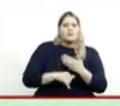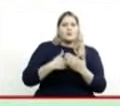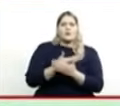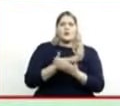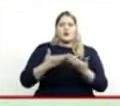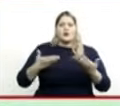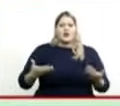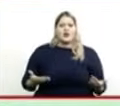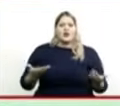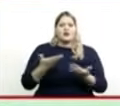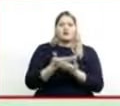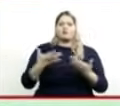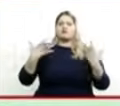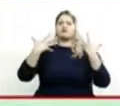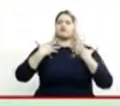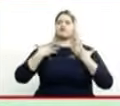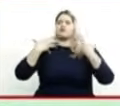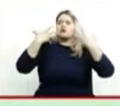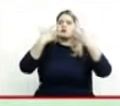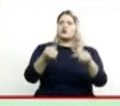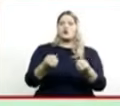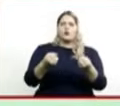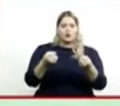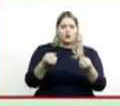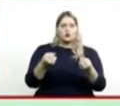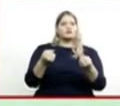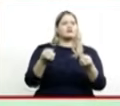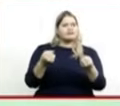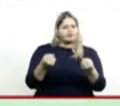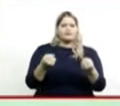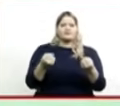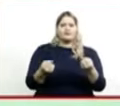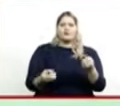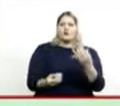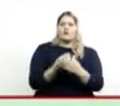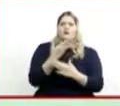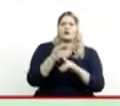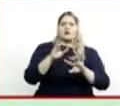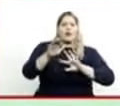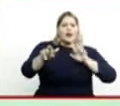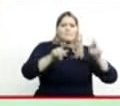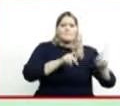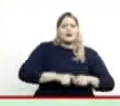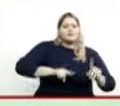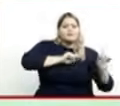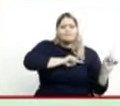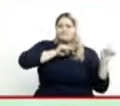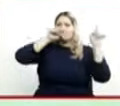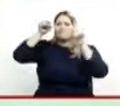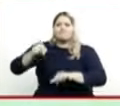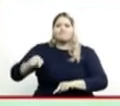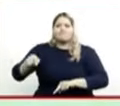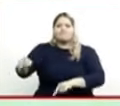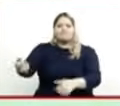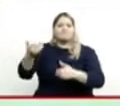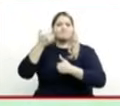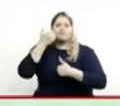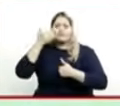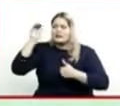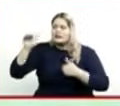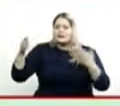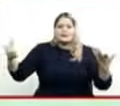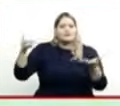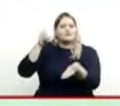efectivo de salud que garantice la atención de quienes acuden en busca de un médico